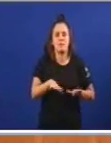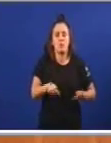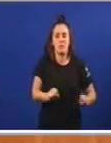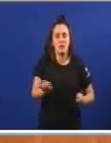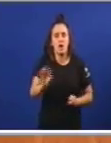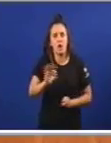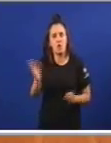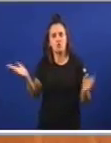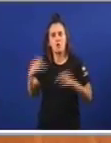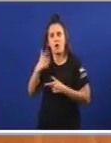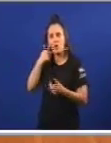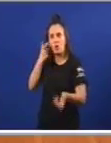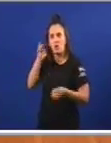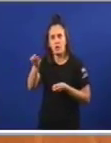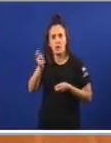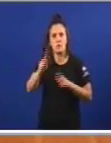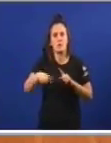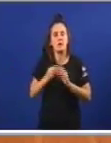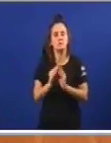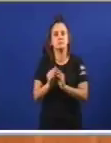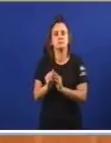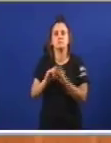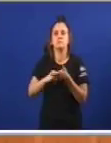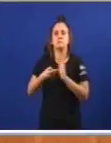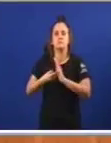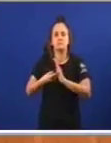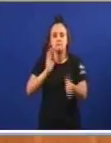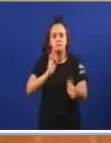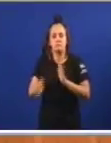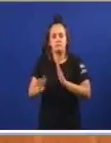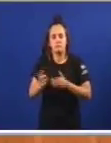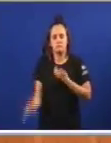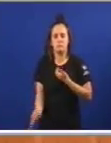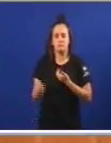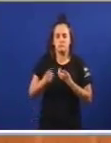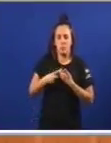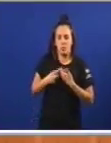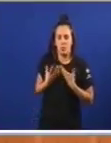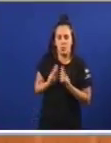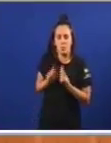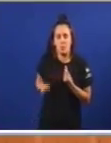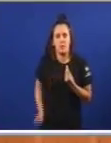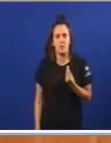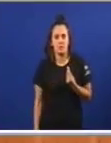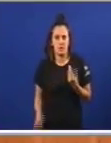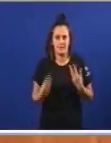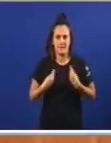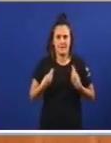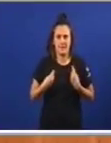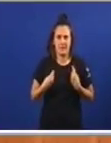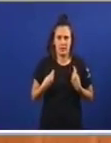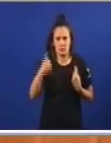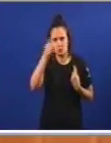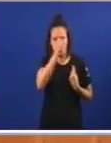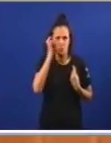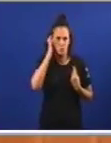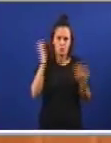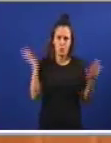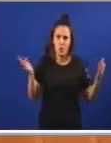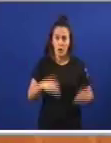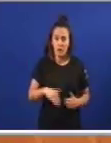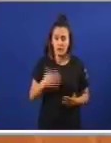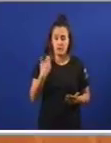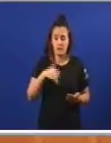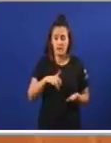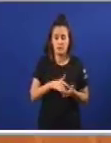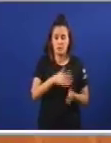mesmo a falta de coordinación e elaboración de plans terapéuticos coa participación dos profesionais sanitarios e sanitarias, cousa que se